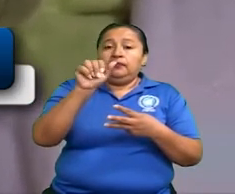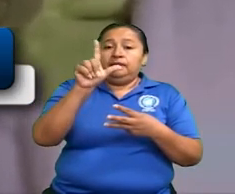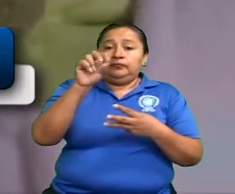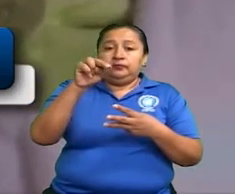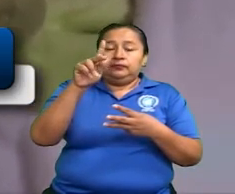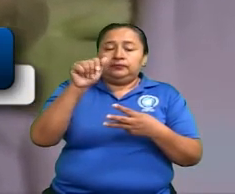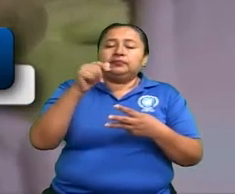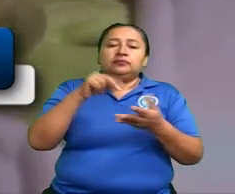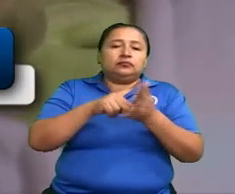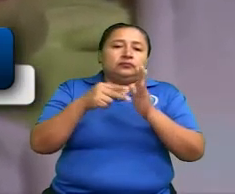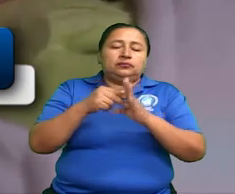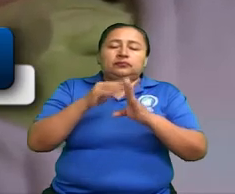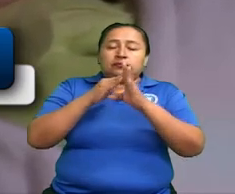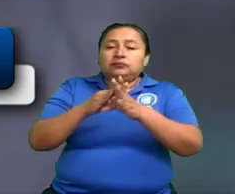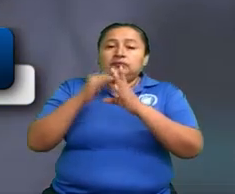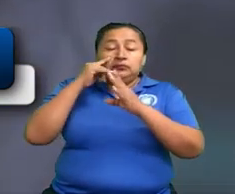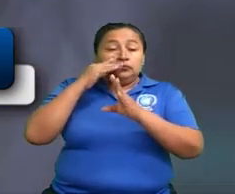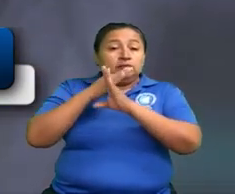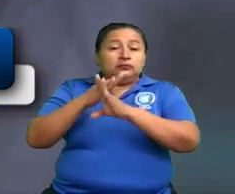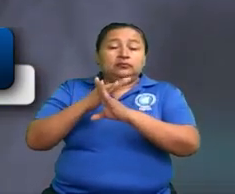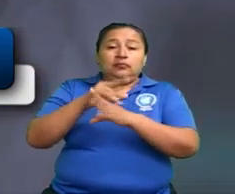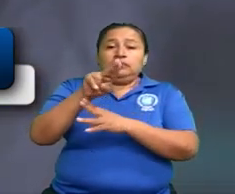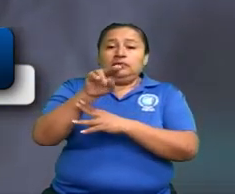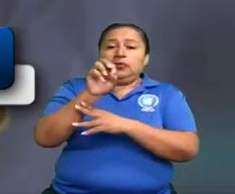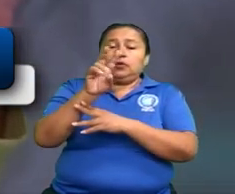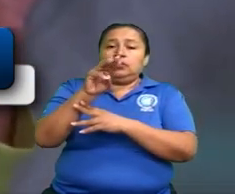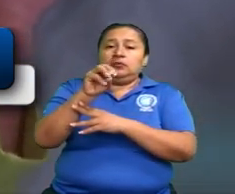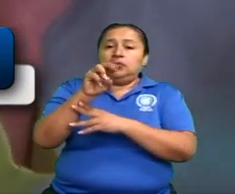nos previene contra la neumococo, que es